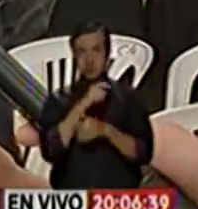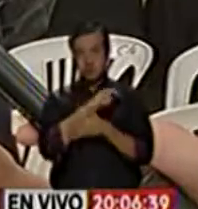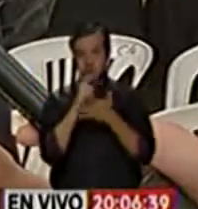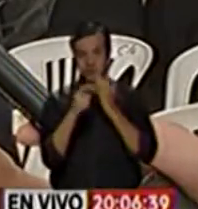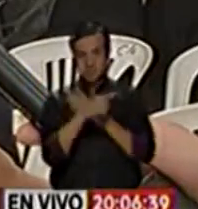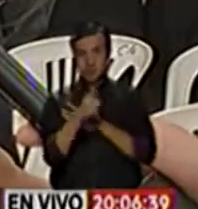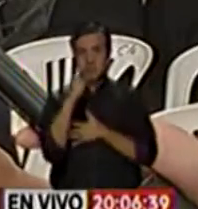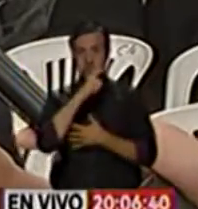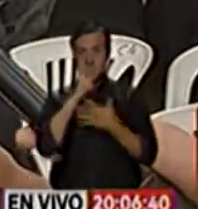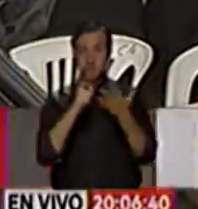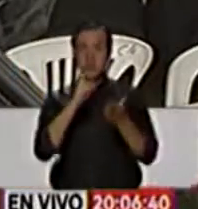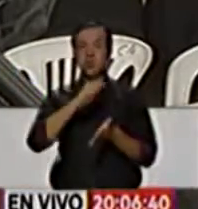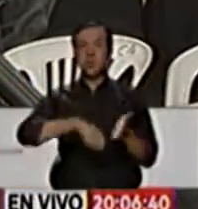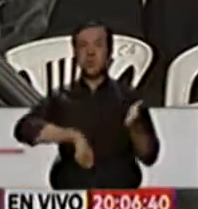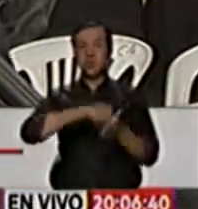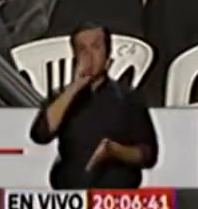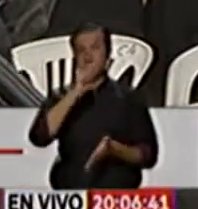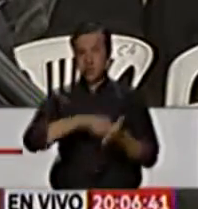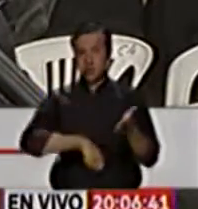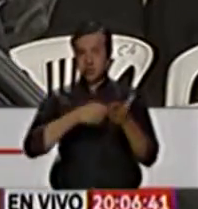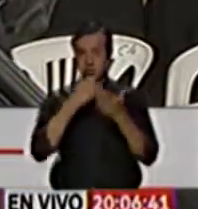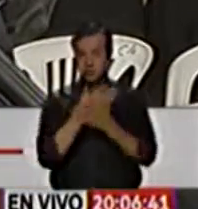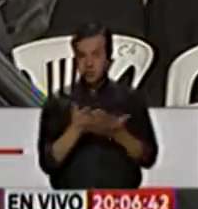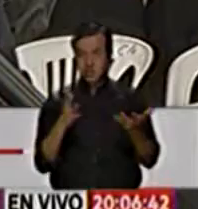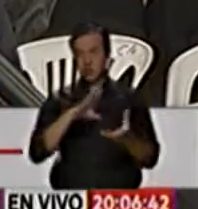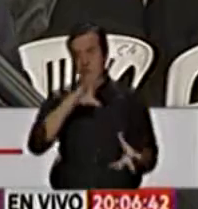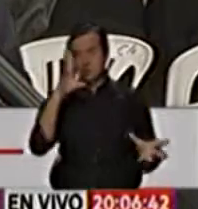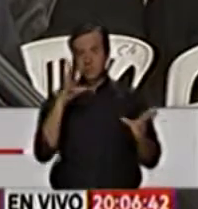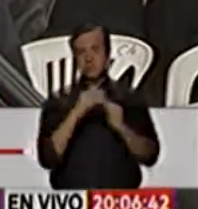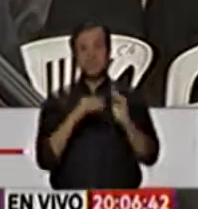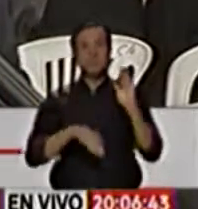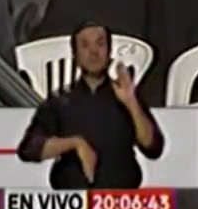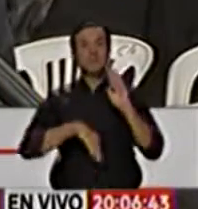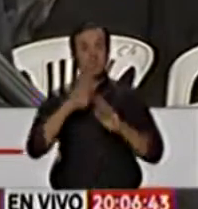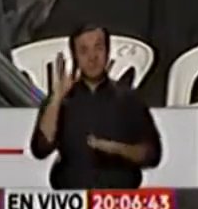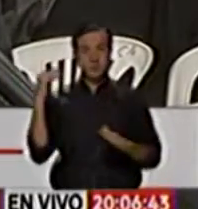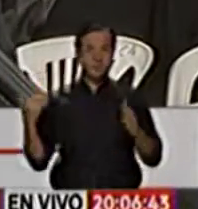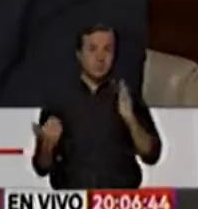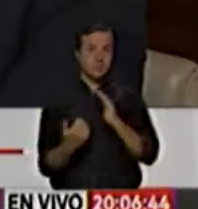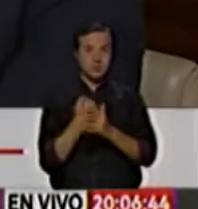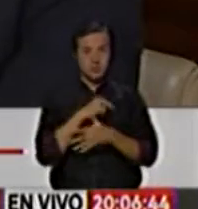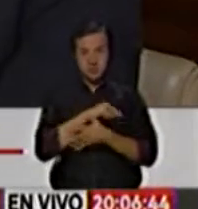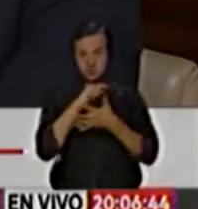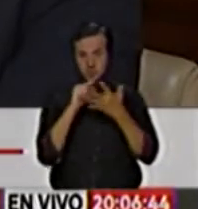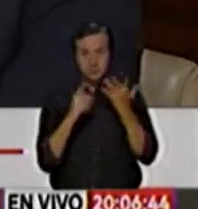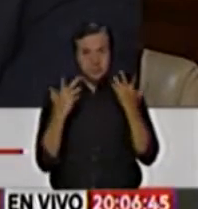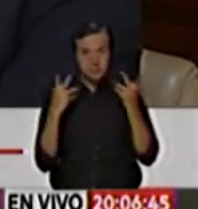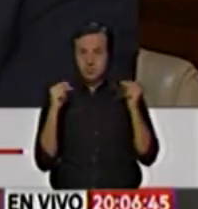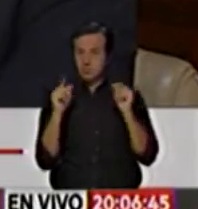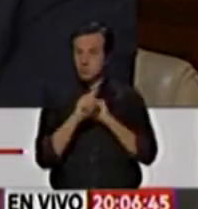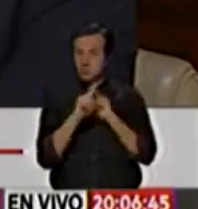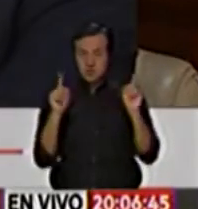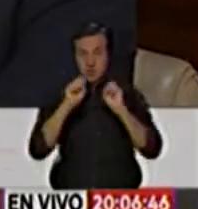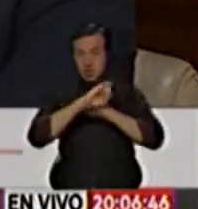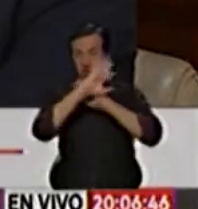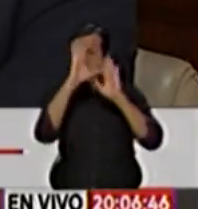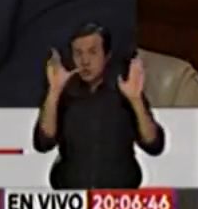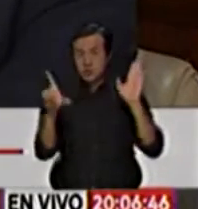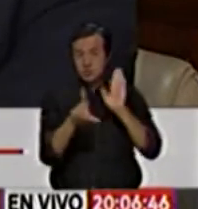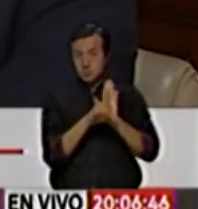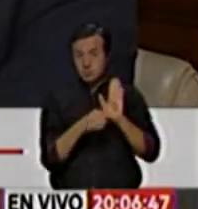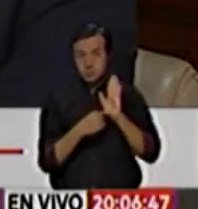de poder ser contratadas bajo un esquema que se adapte un poco más a las nuevas necesidades. No está clara la ley en